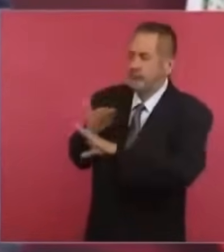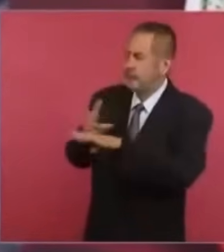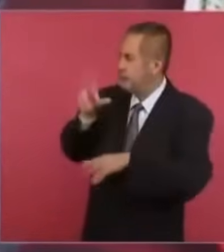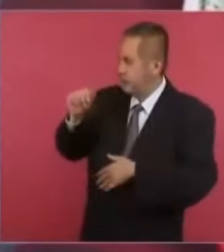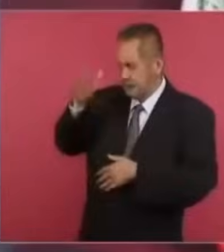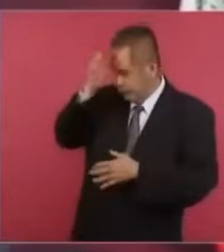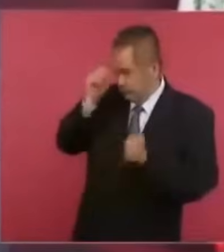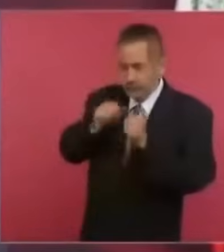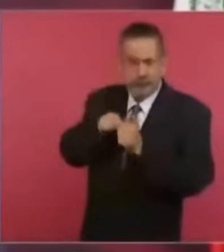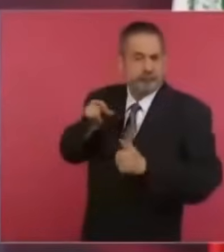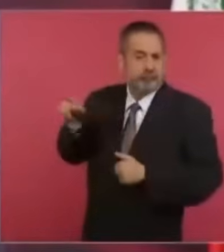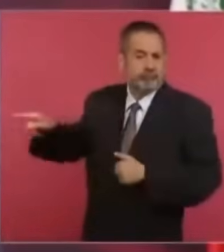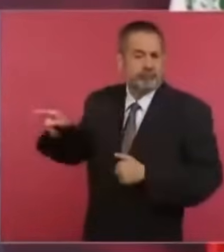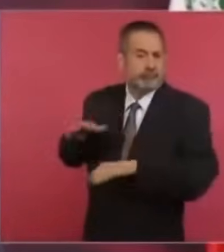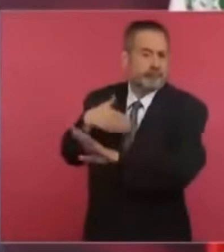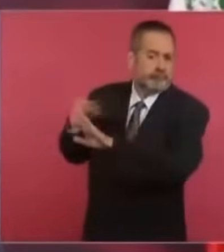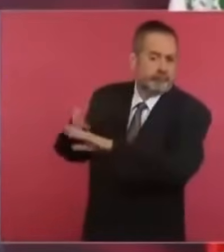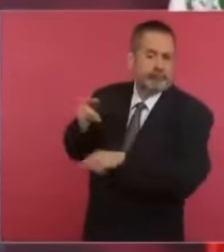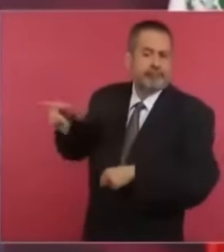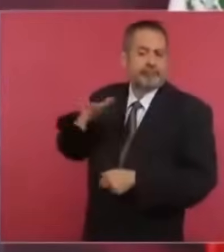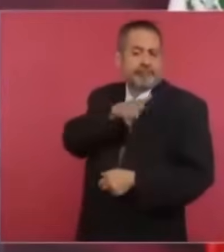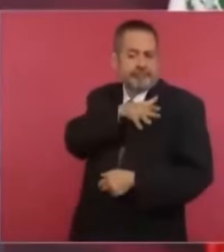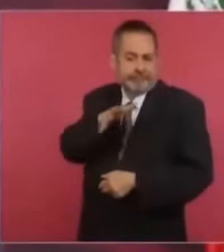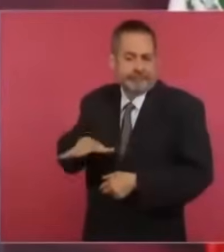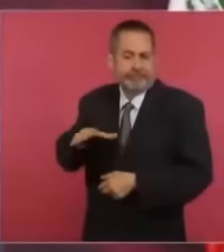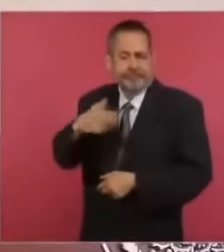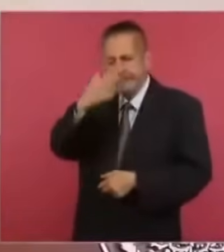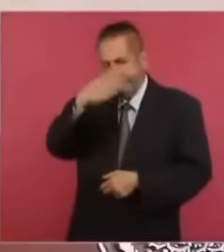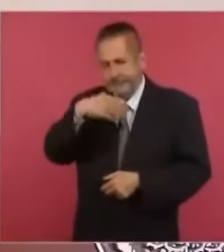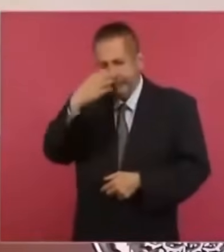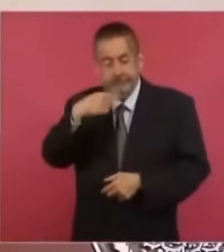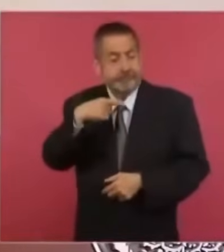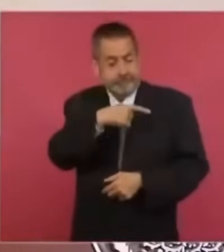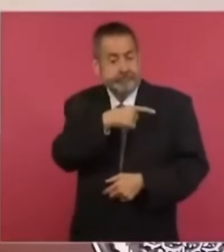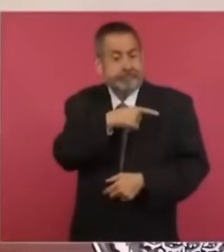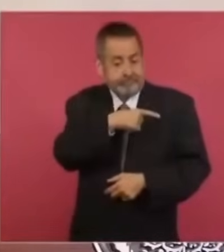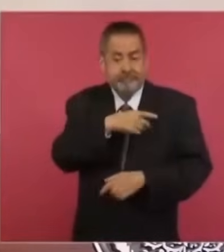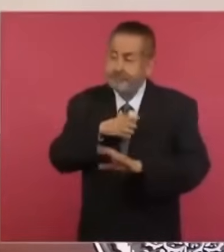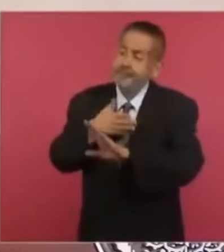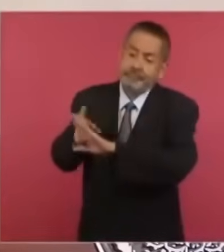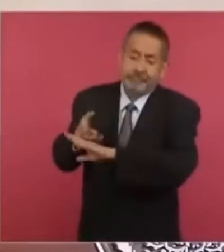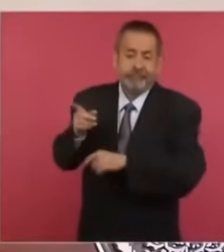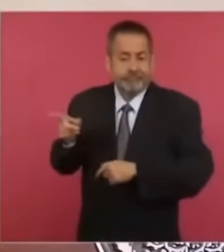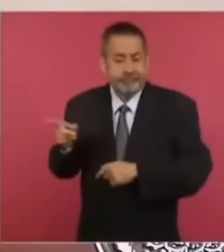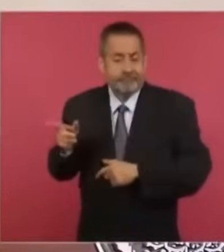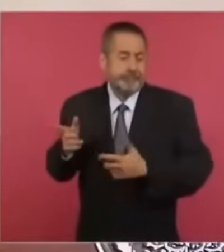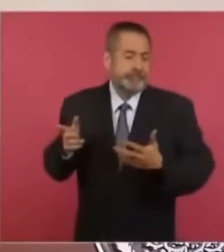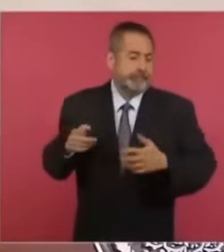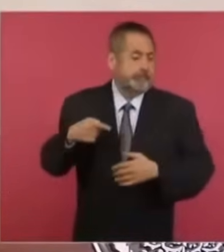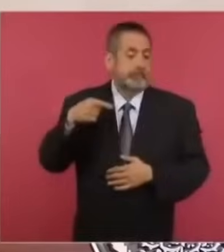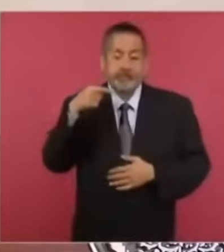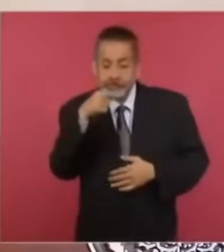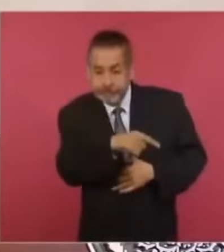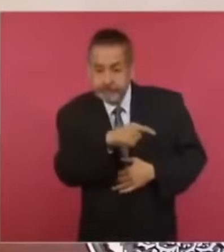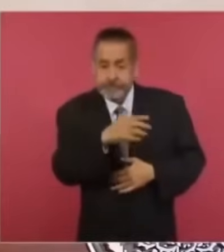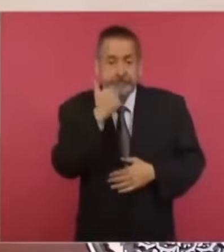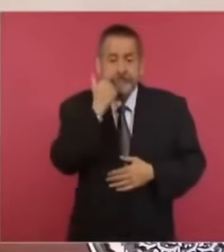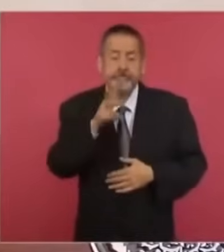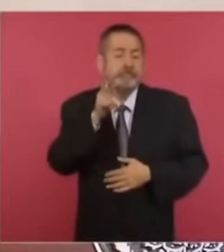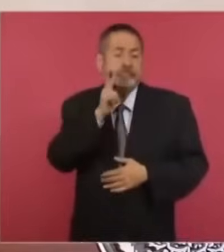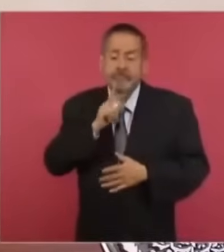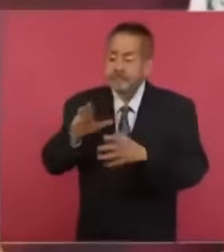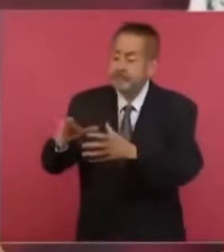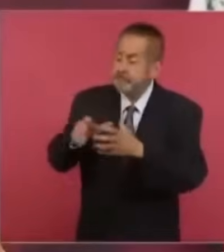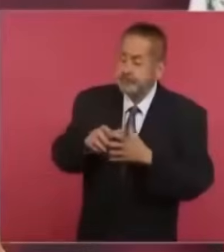Cárdenas, porque estaban en contra de que el petróleo se